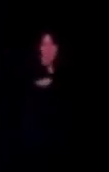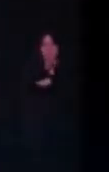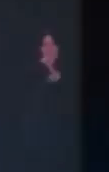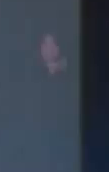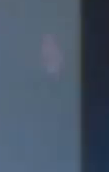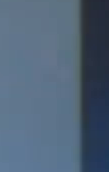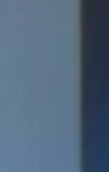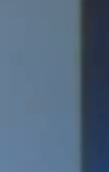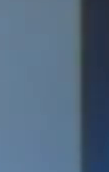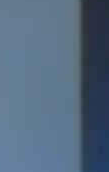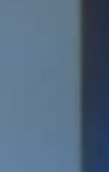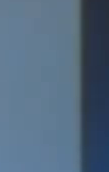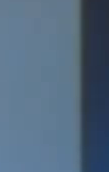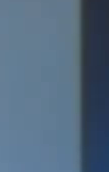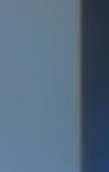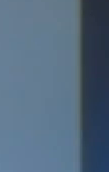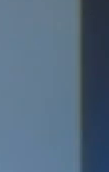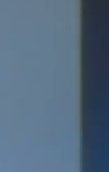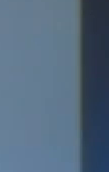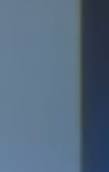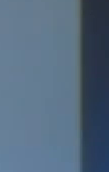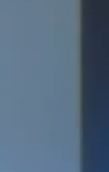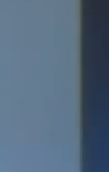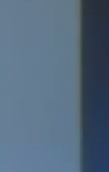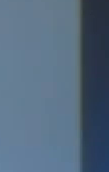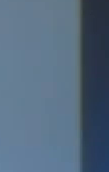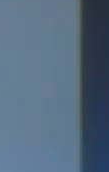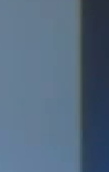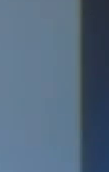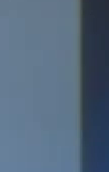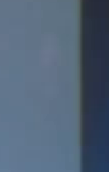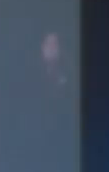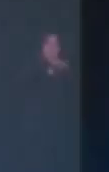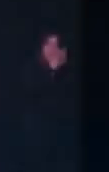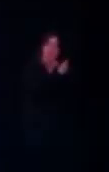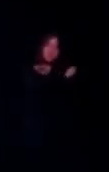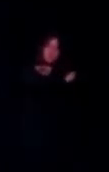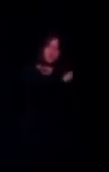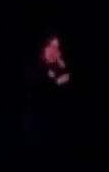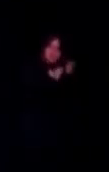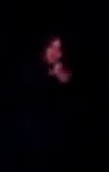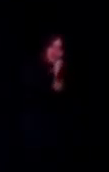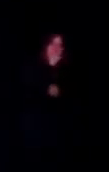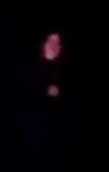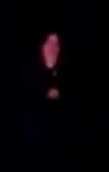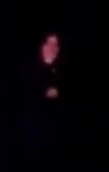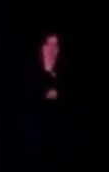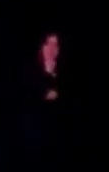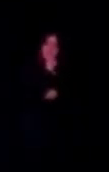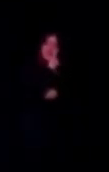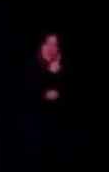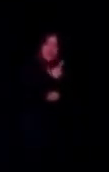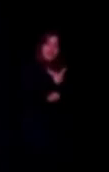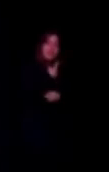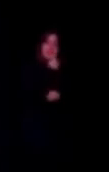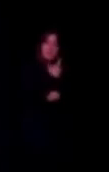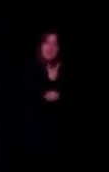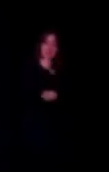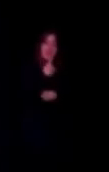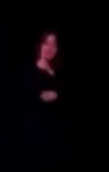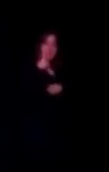antes se ha dicho, las propuestas estratégicas se valoran en el día a día de su realización práctica,